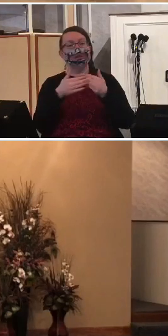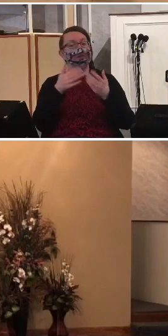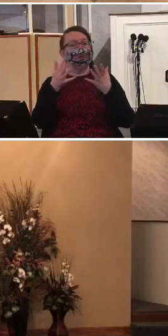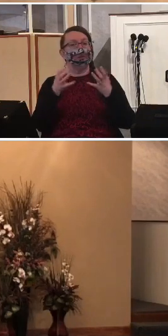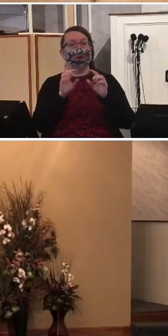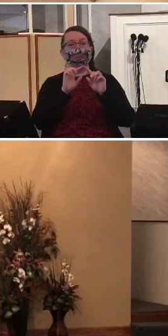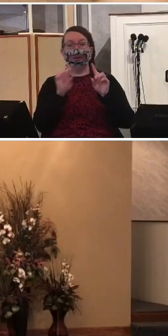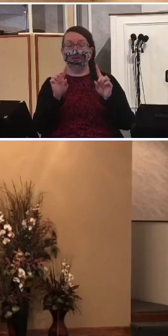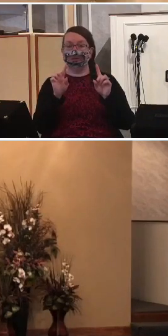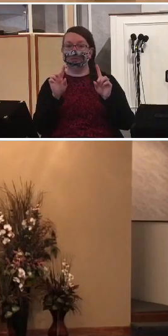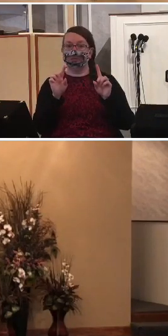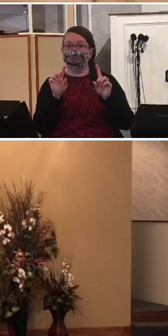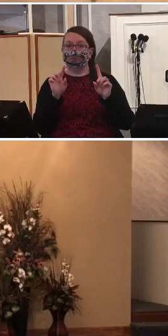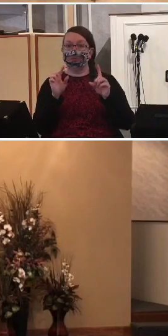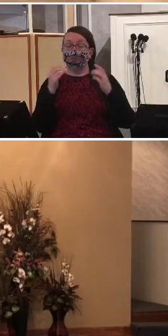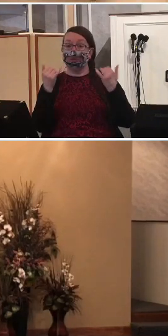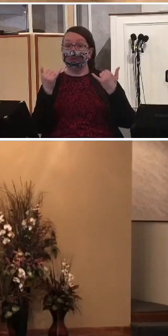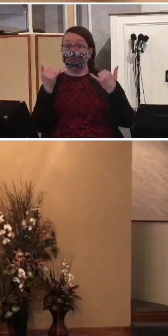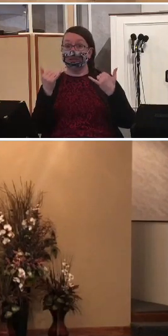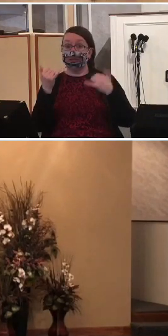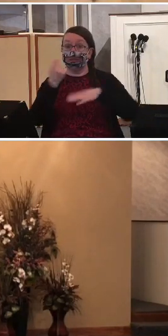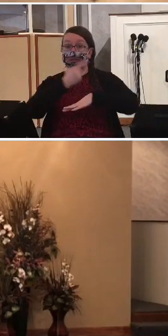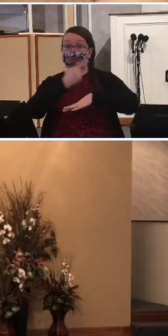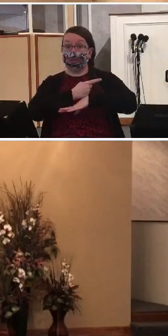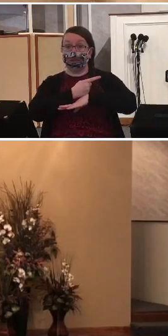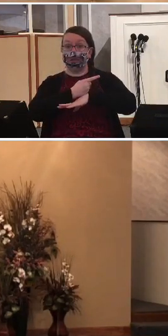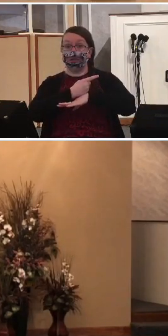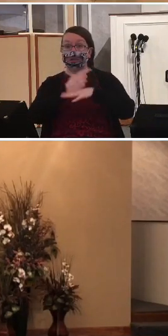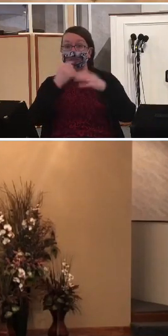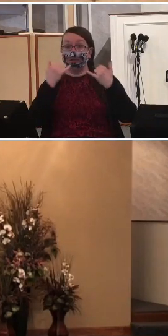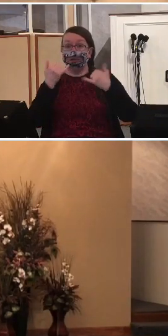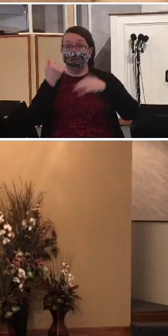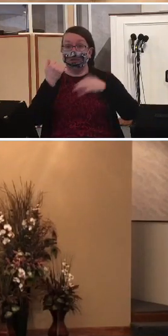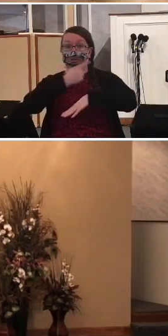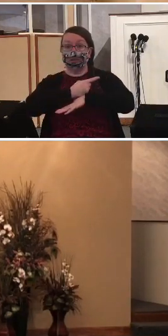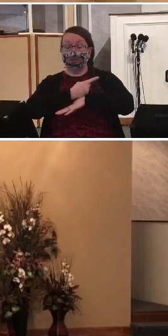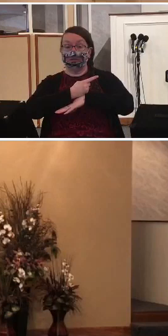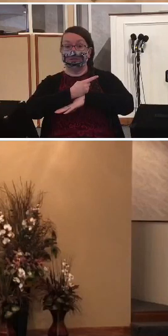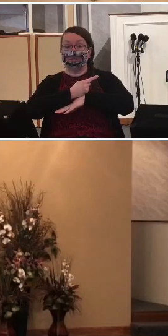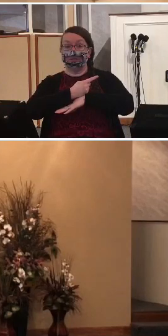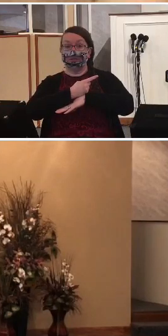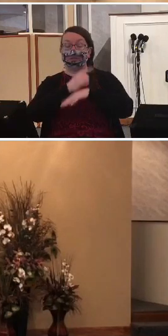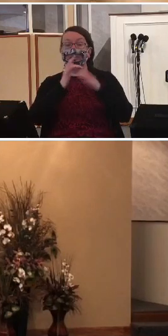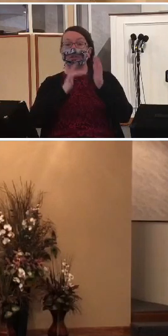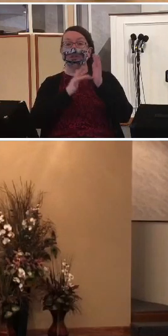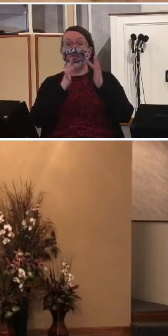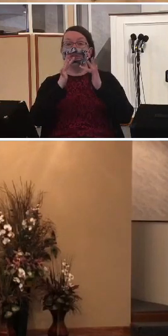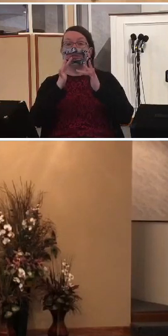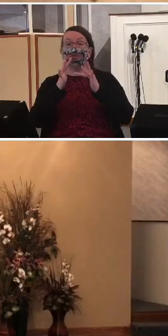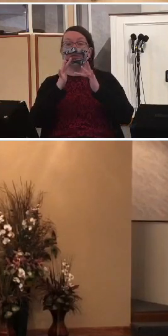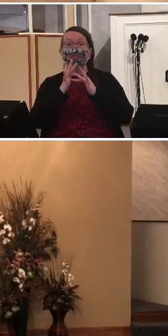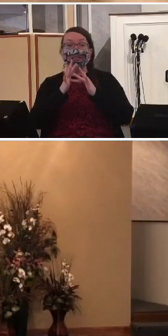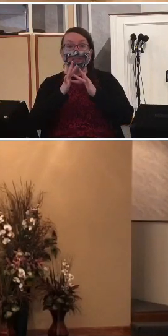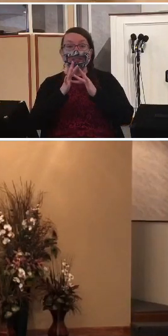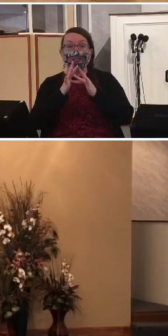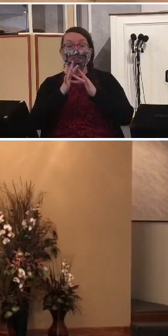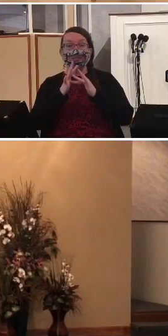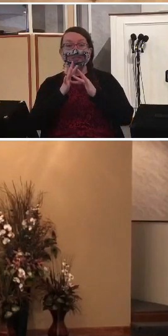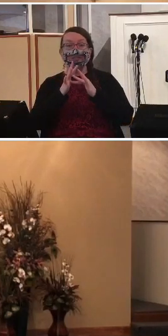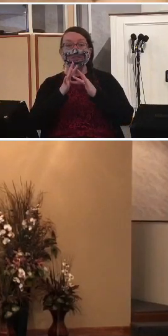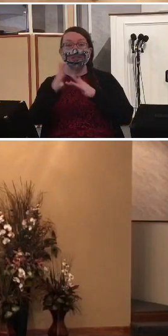pero nosotros estamos en el día. Estamos en el día. Y Jesús está buscando por su